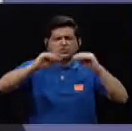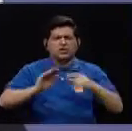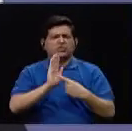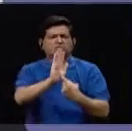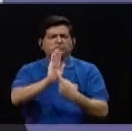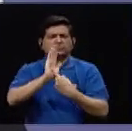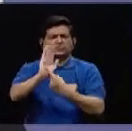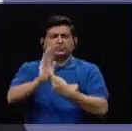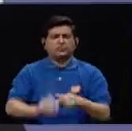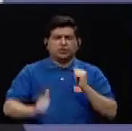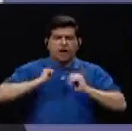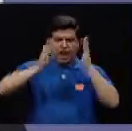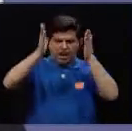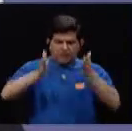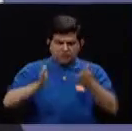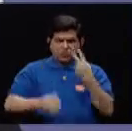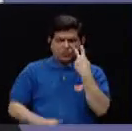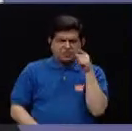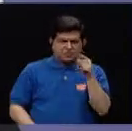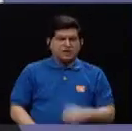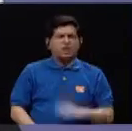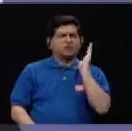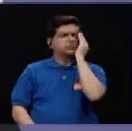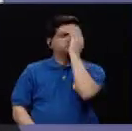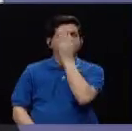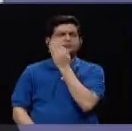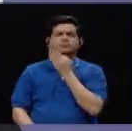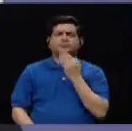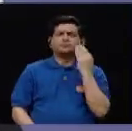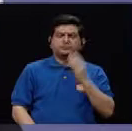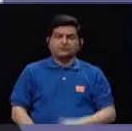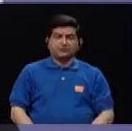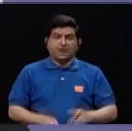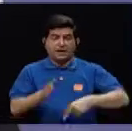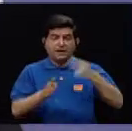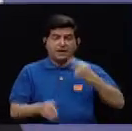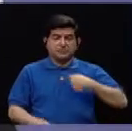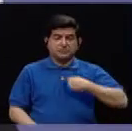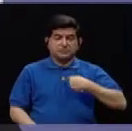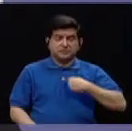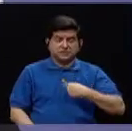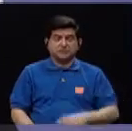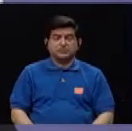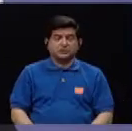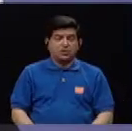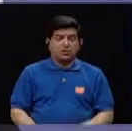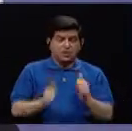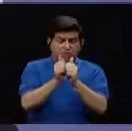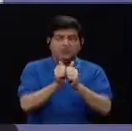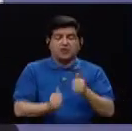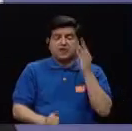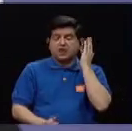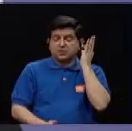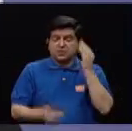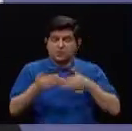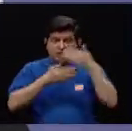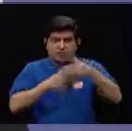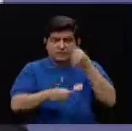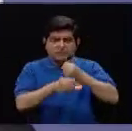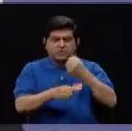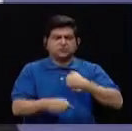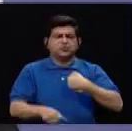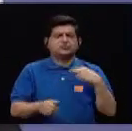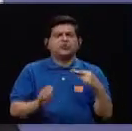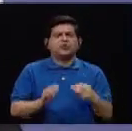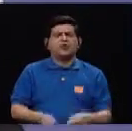noche, viendo a los actores, viendo cómo se maquillaban y muchas veces mi abuela se quedaba después de la obra, entonces yo